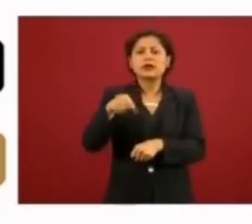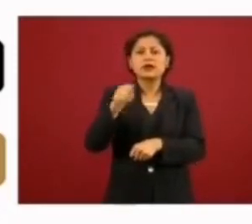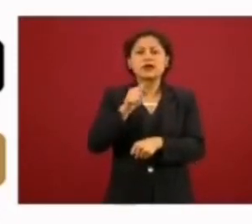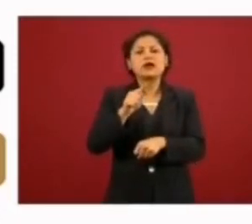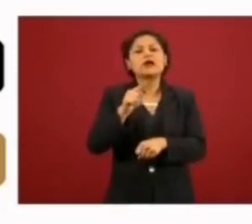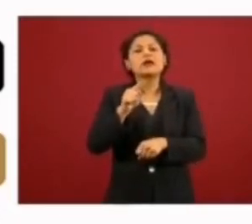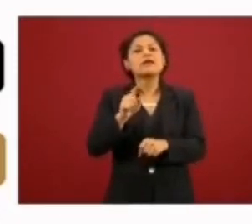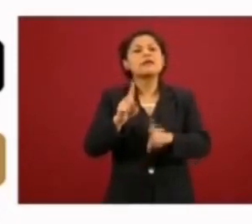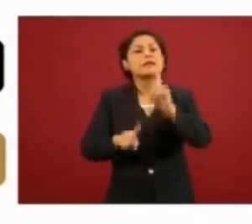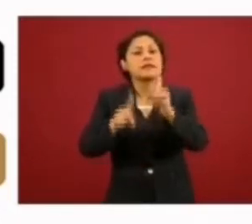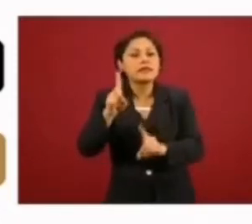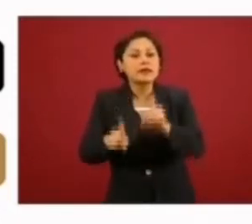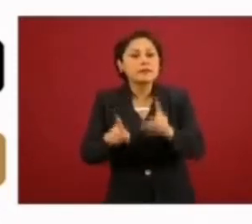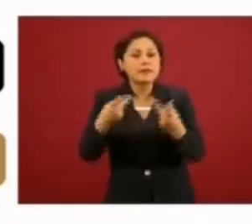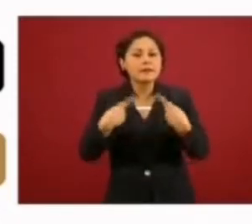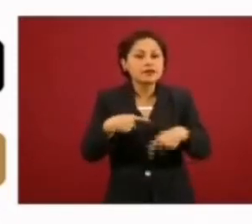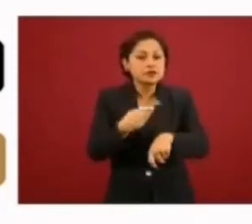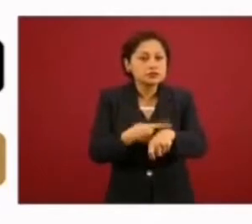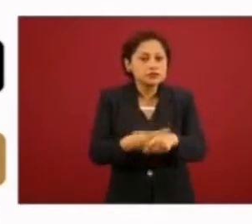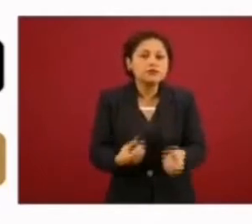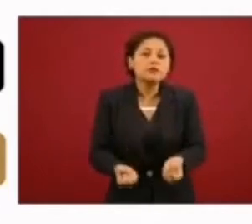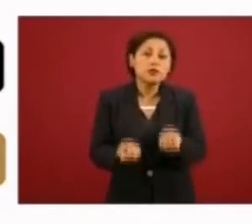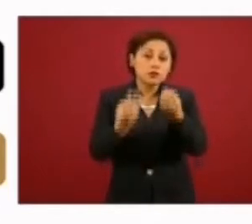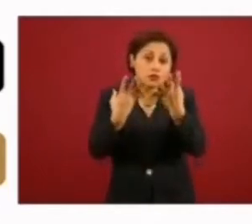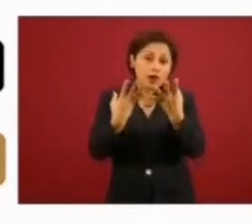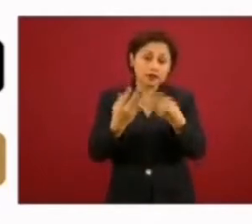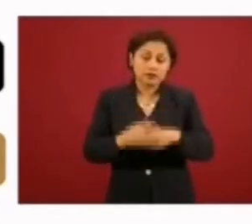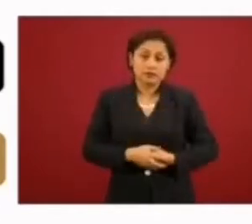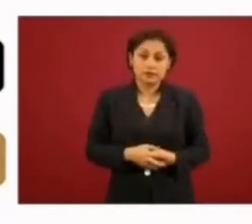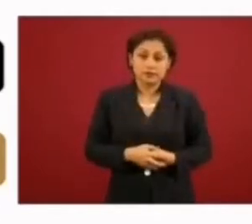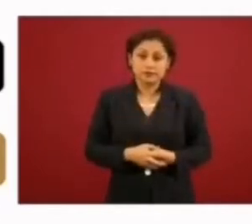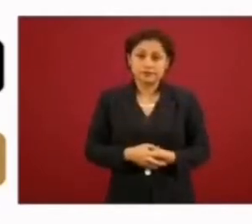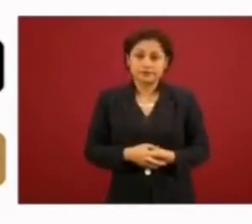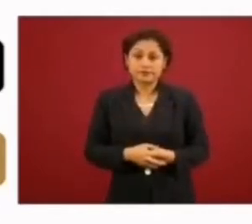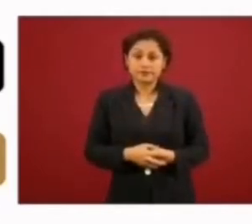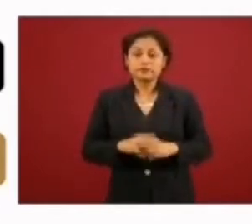entidades a lo largo del tiempo. Destaco aquí que, aunque